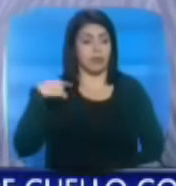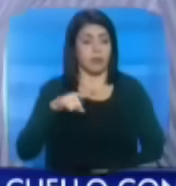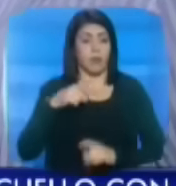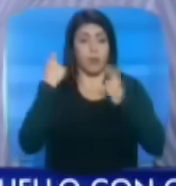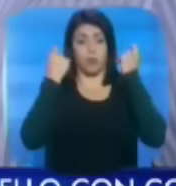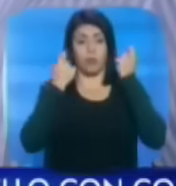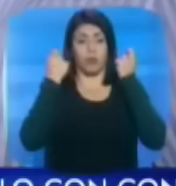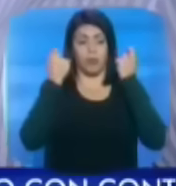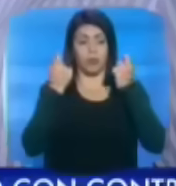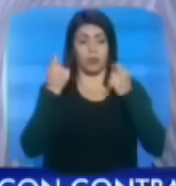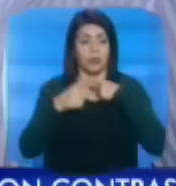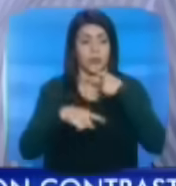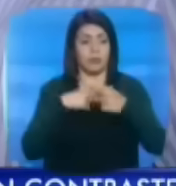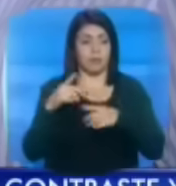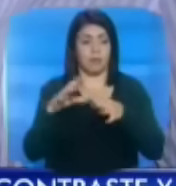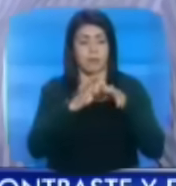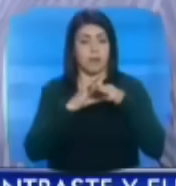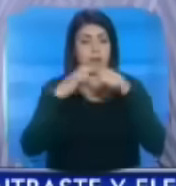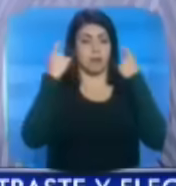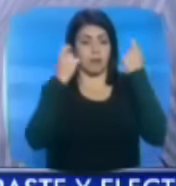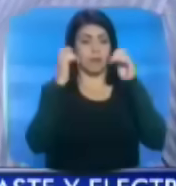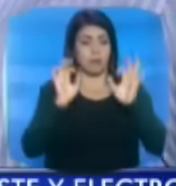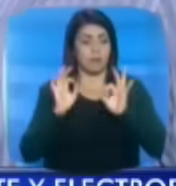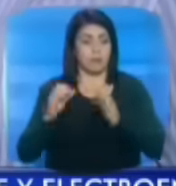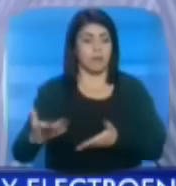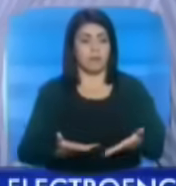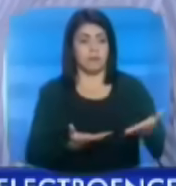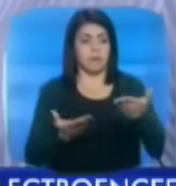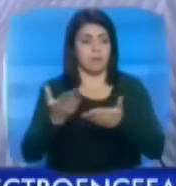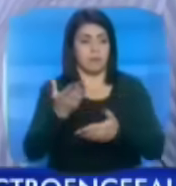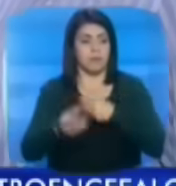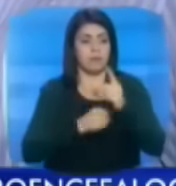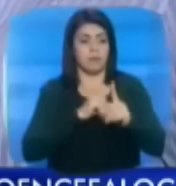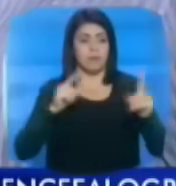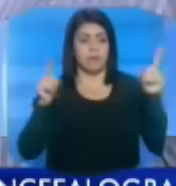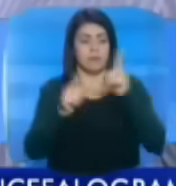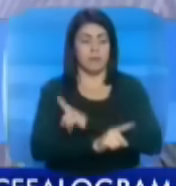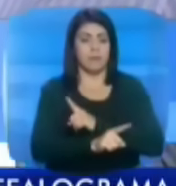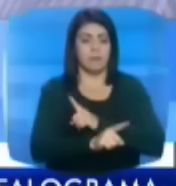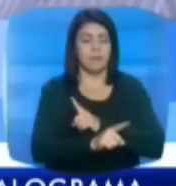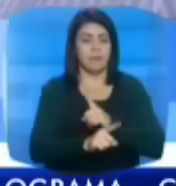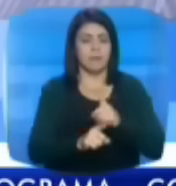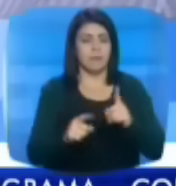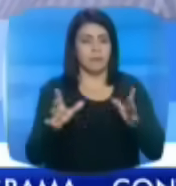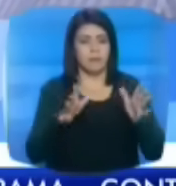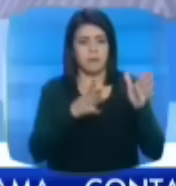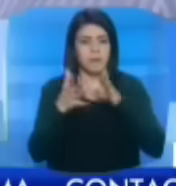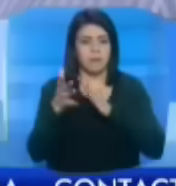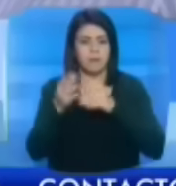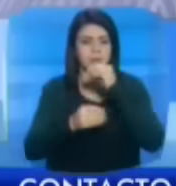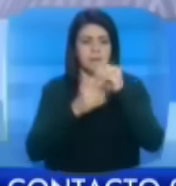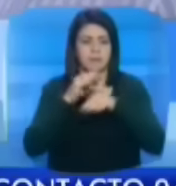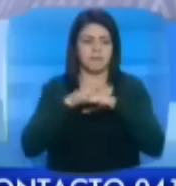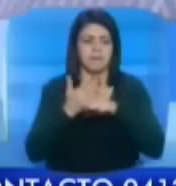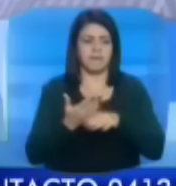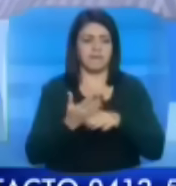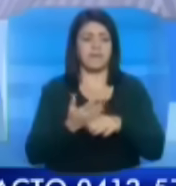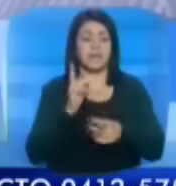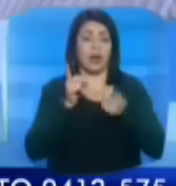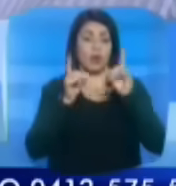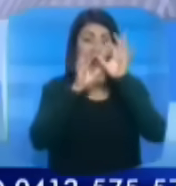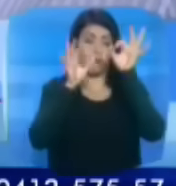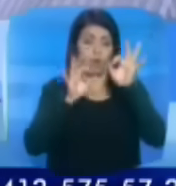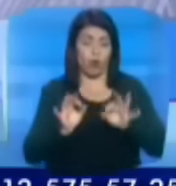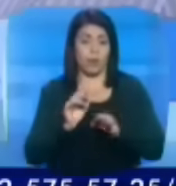una promoción, pero es ligado a la campaña especial de servicio que tenemos de reemplazo de las bolsas de aire de los Corolla, de ciertos